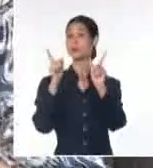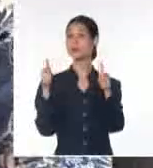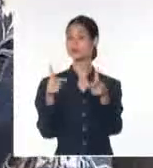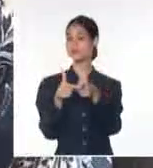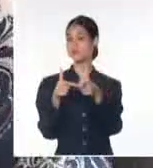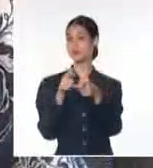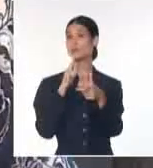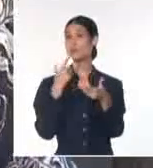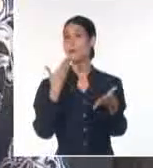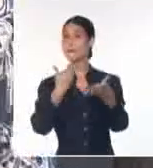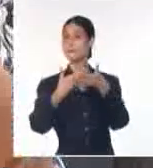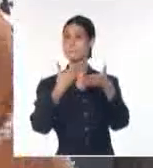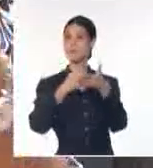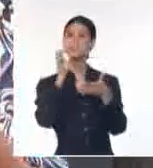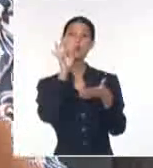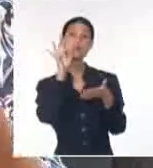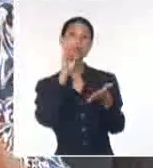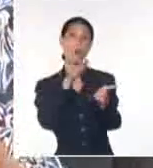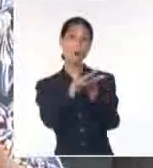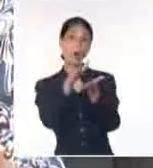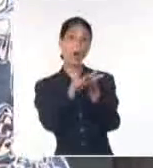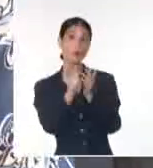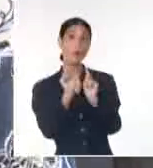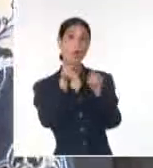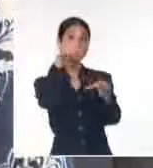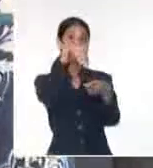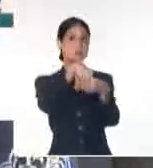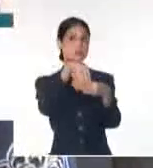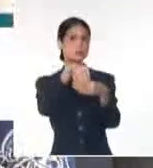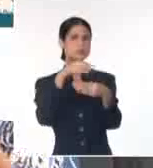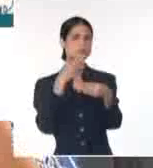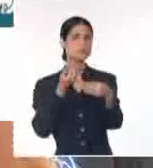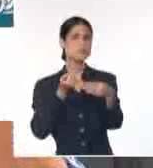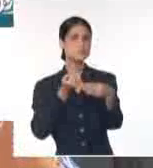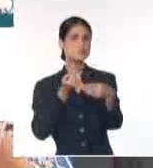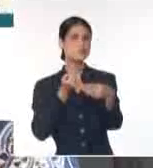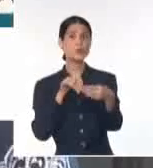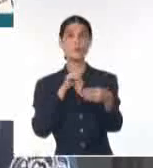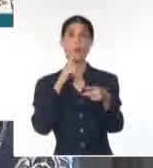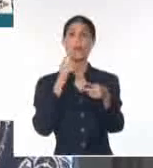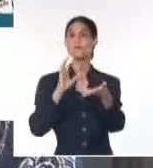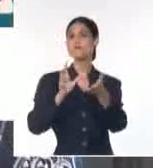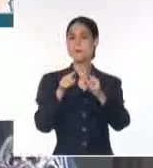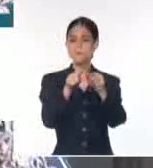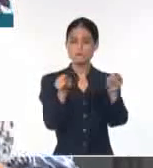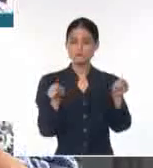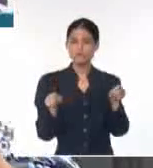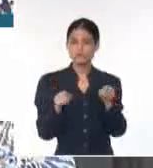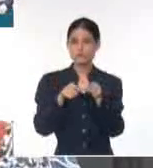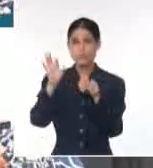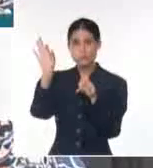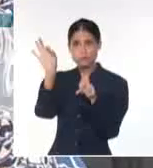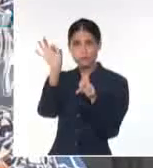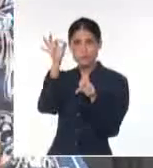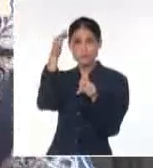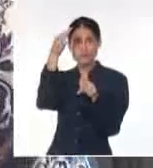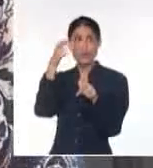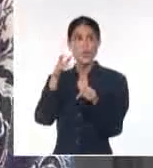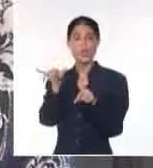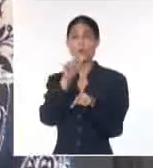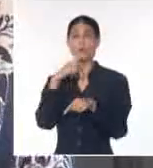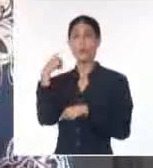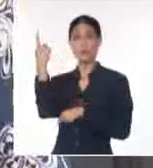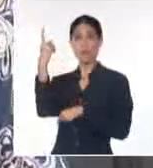del uso de la fuente renovable de energía híbrida con los paneles fotovoltaicos, la energía eólica, la energía del